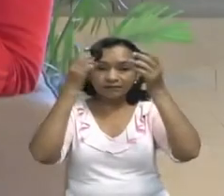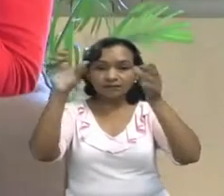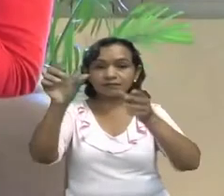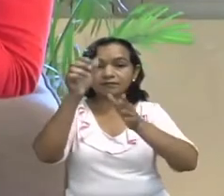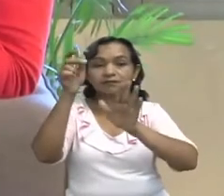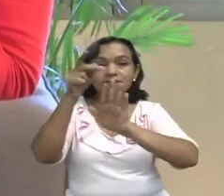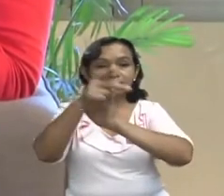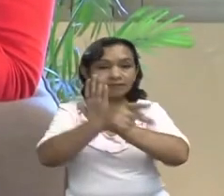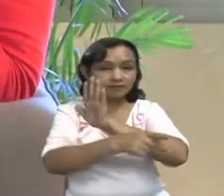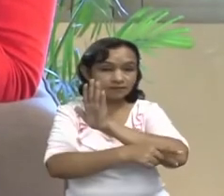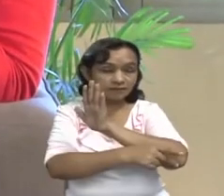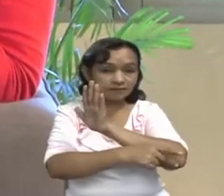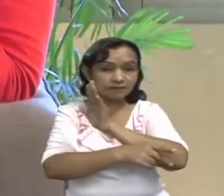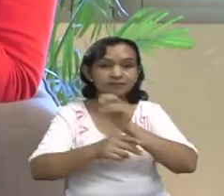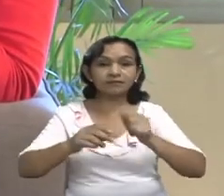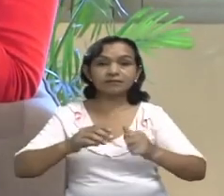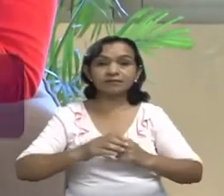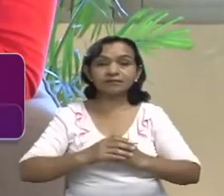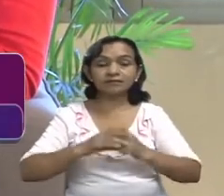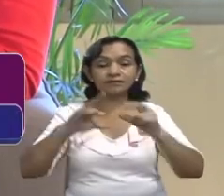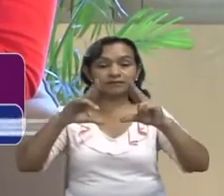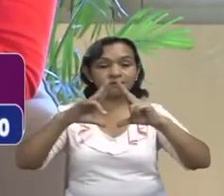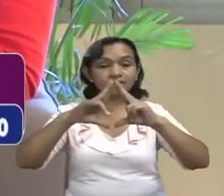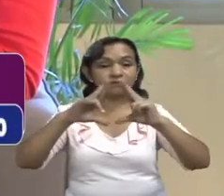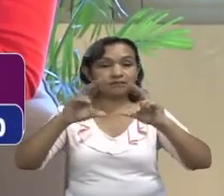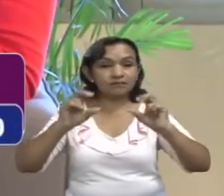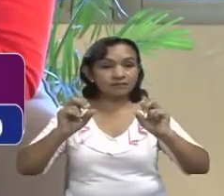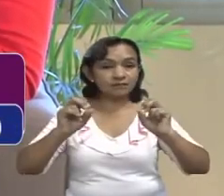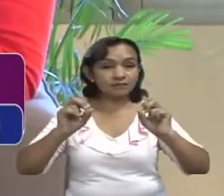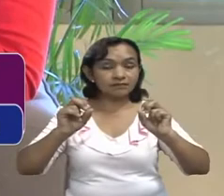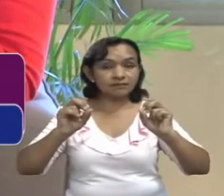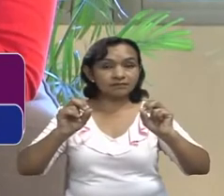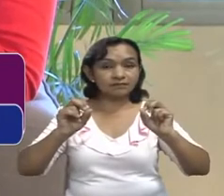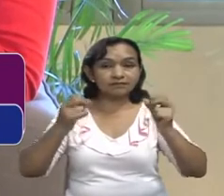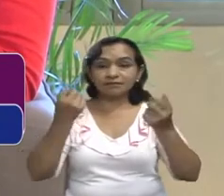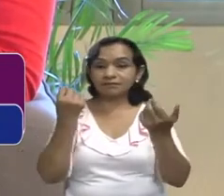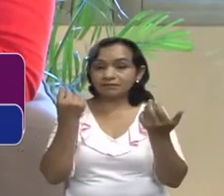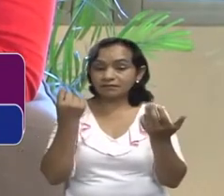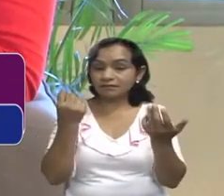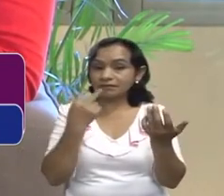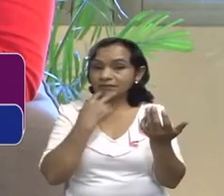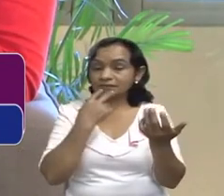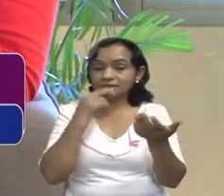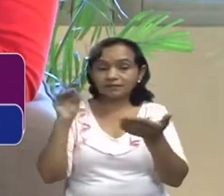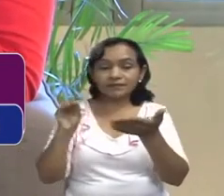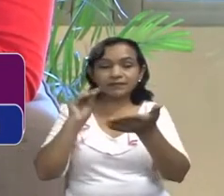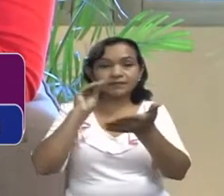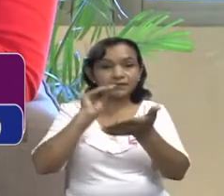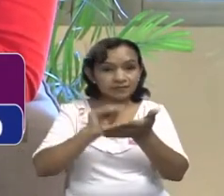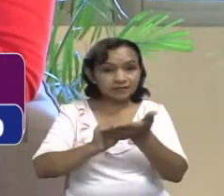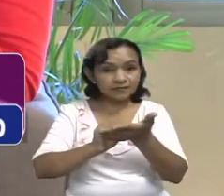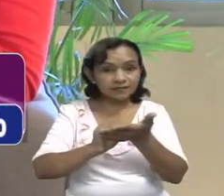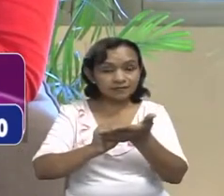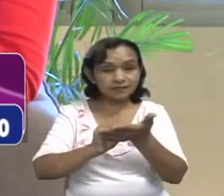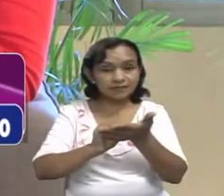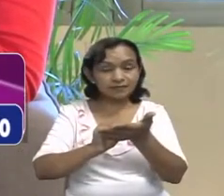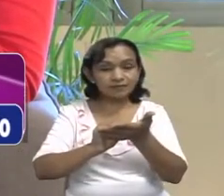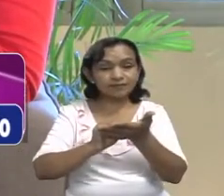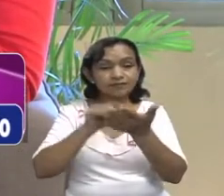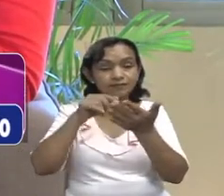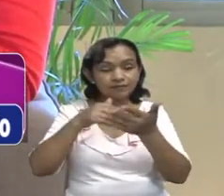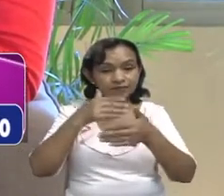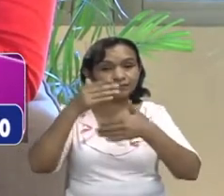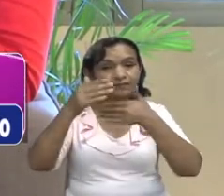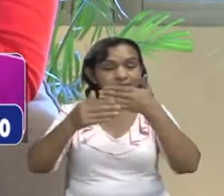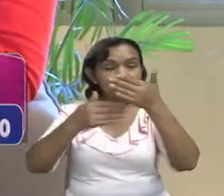Sin embargo, de parte de Nicaragua todavía eso no se incorporaba, pero precisamente dentro de ese proceso